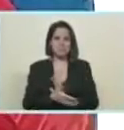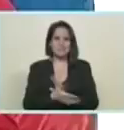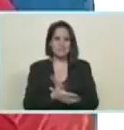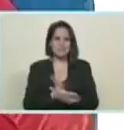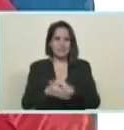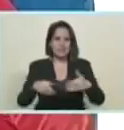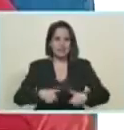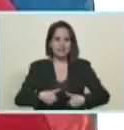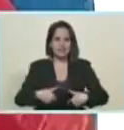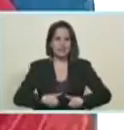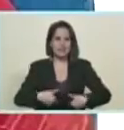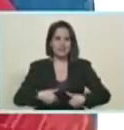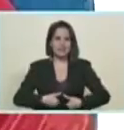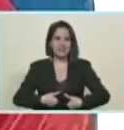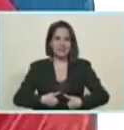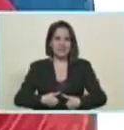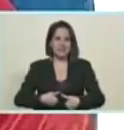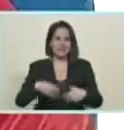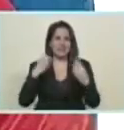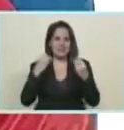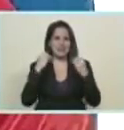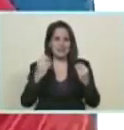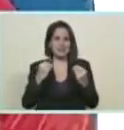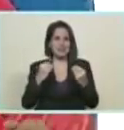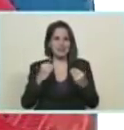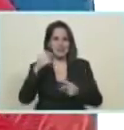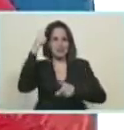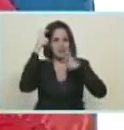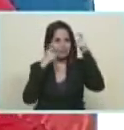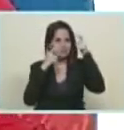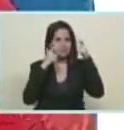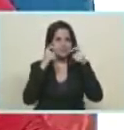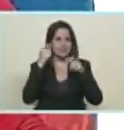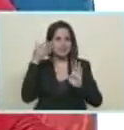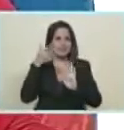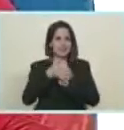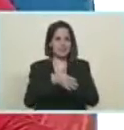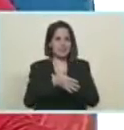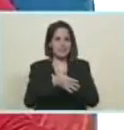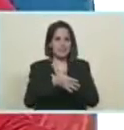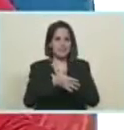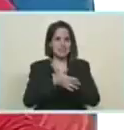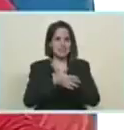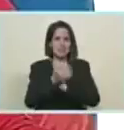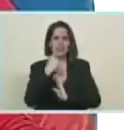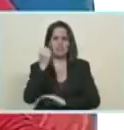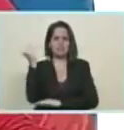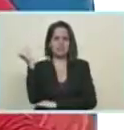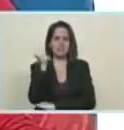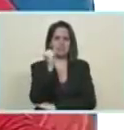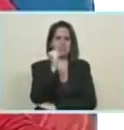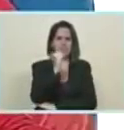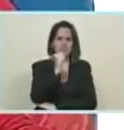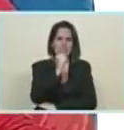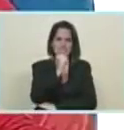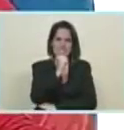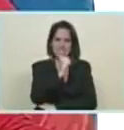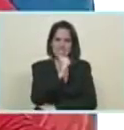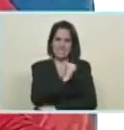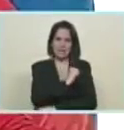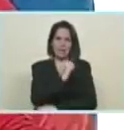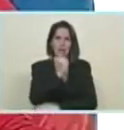entre el esfuerzo constante del comandante Chávez, que es como un pulso, decía él, es un